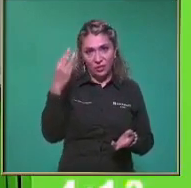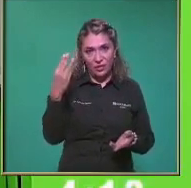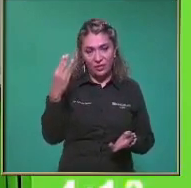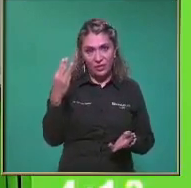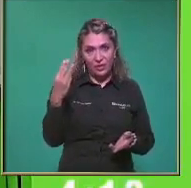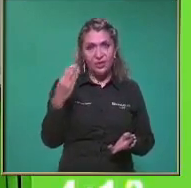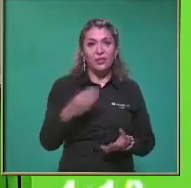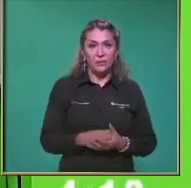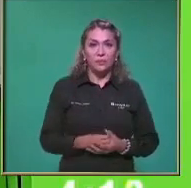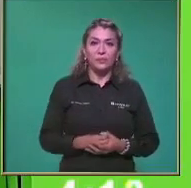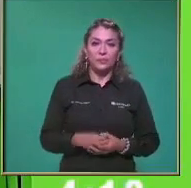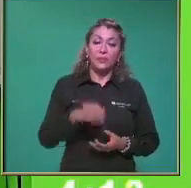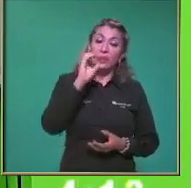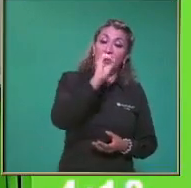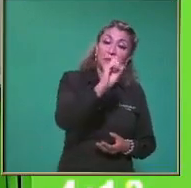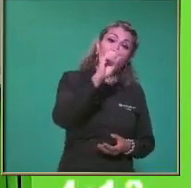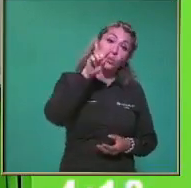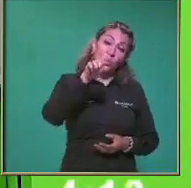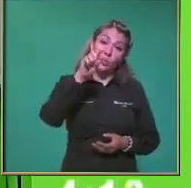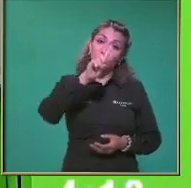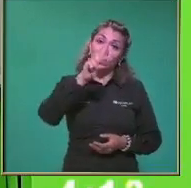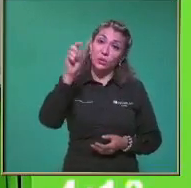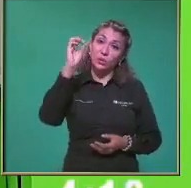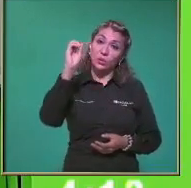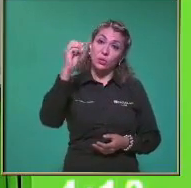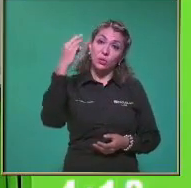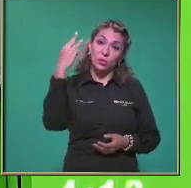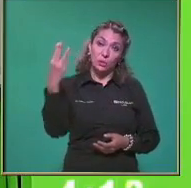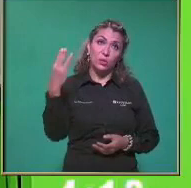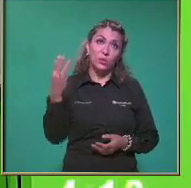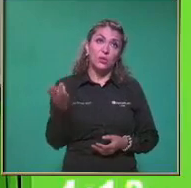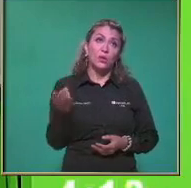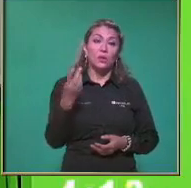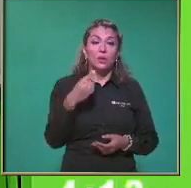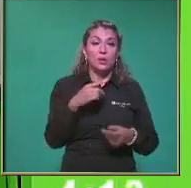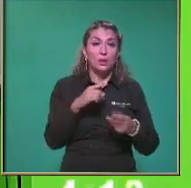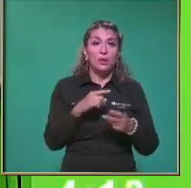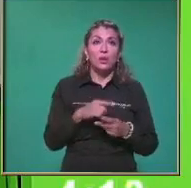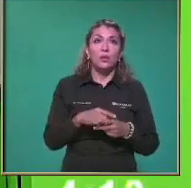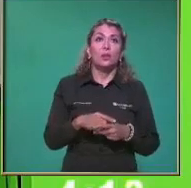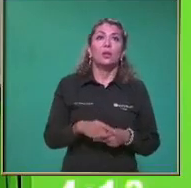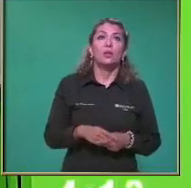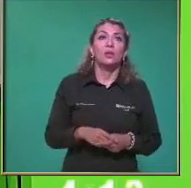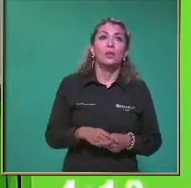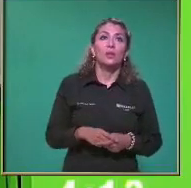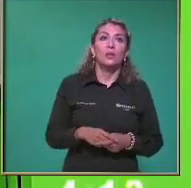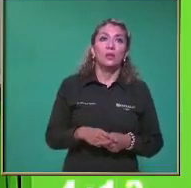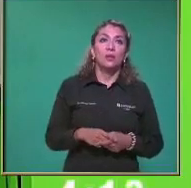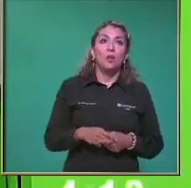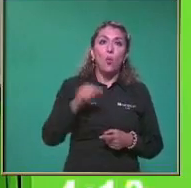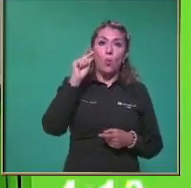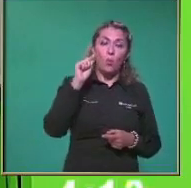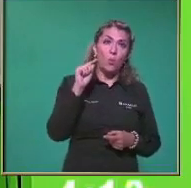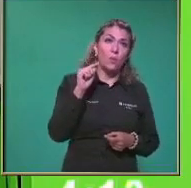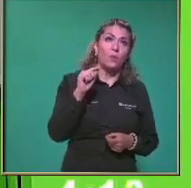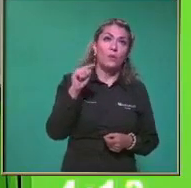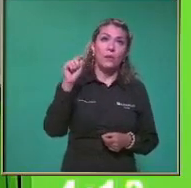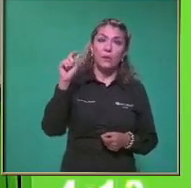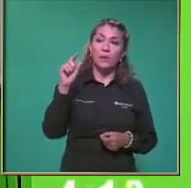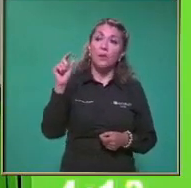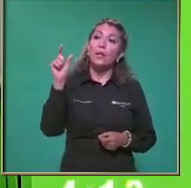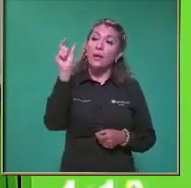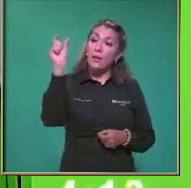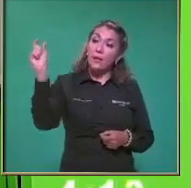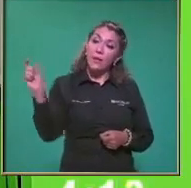es 0.103. ¿Se acuerdan cuál sería su nombre oficial? ¿Cómo se le debería decir? Décimos,